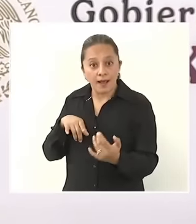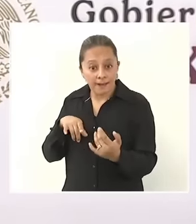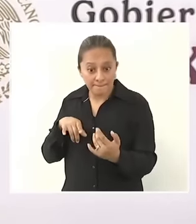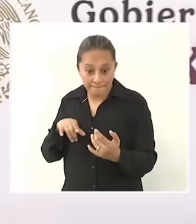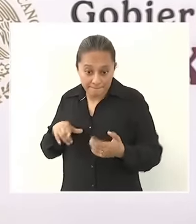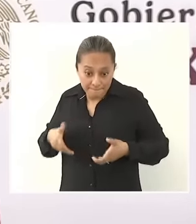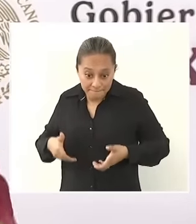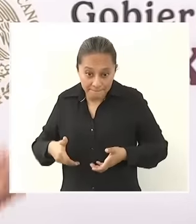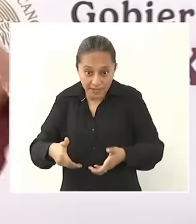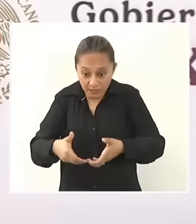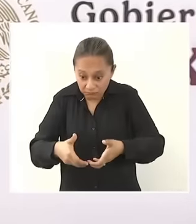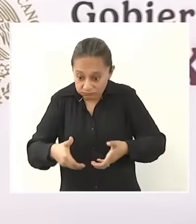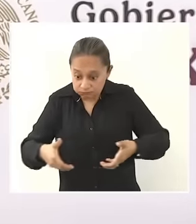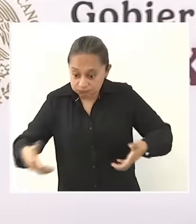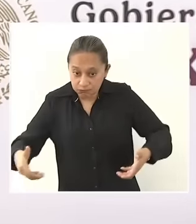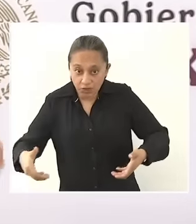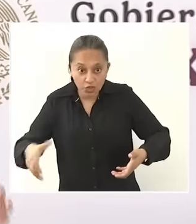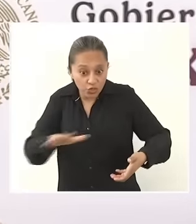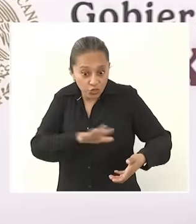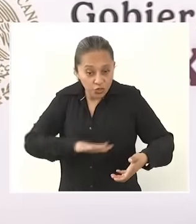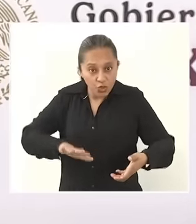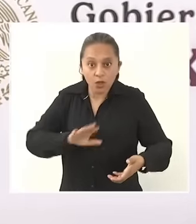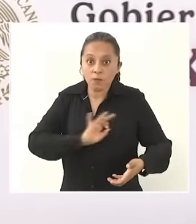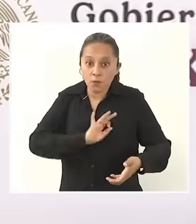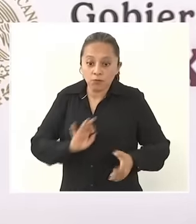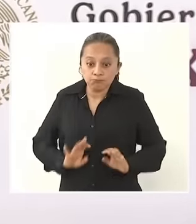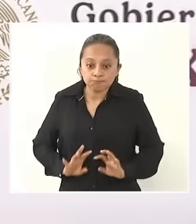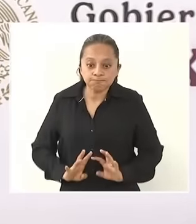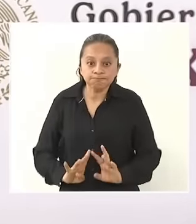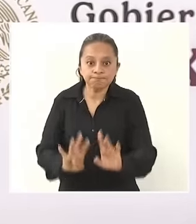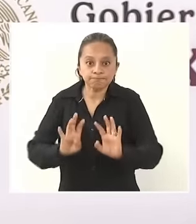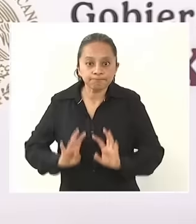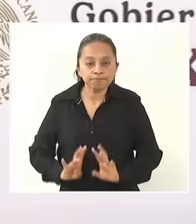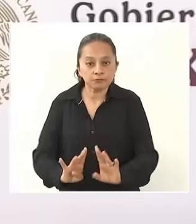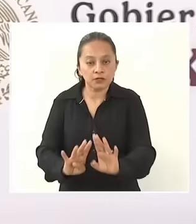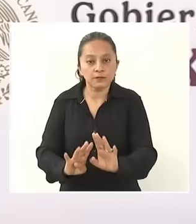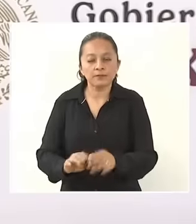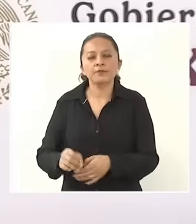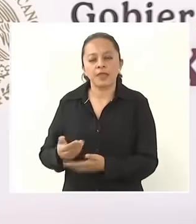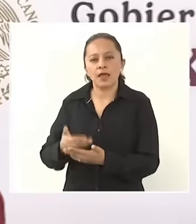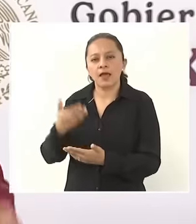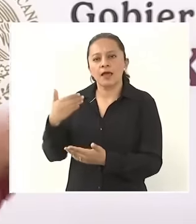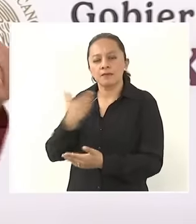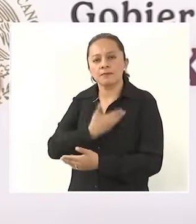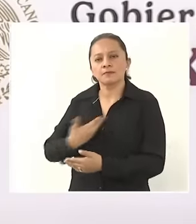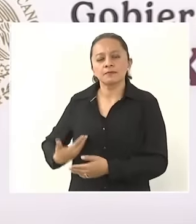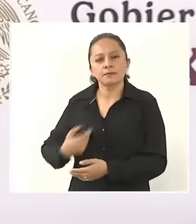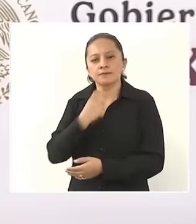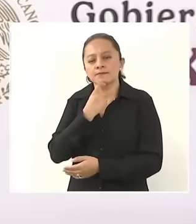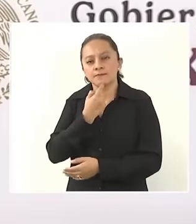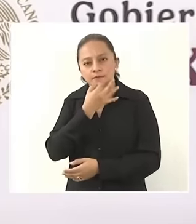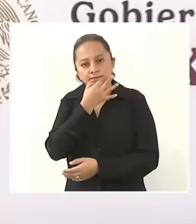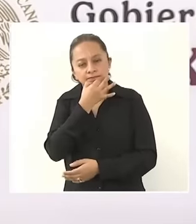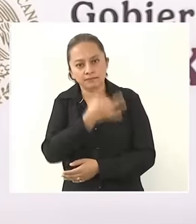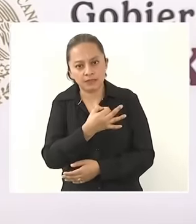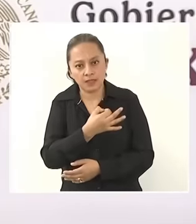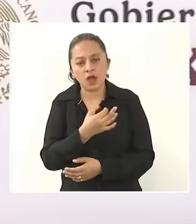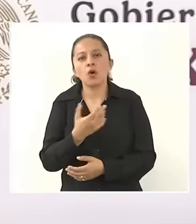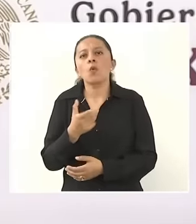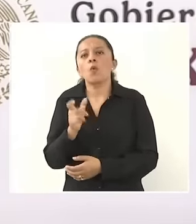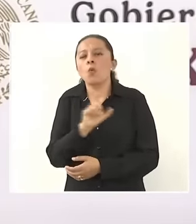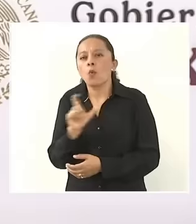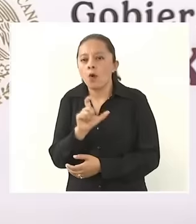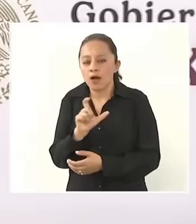y todas, sino también demostró el presidente López Obrador que cuando la economía se